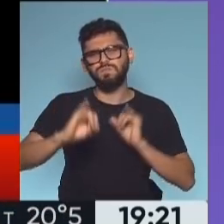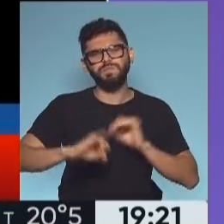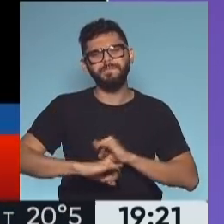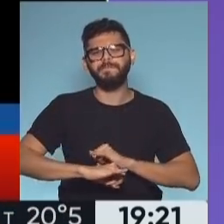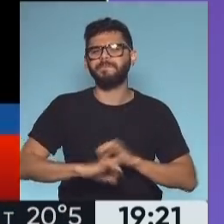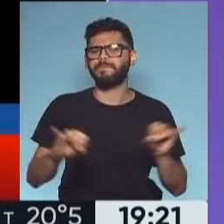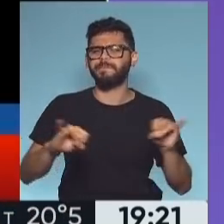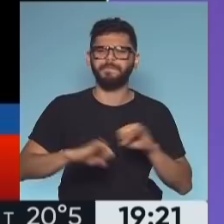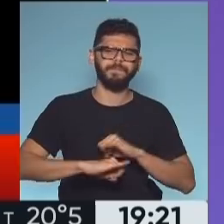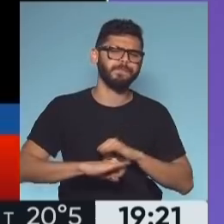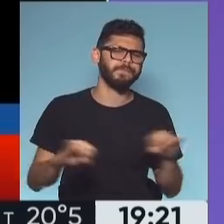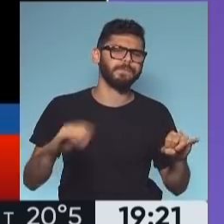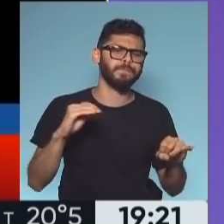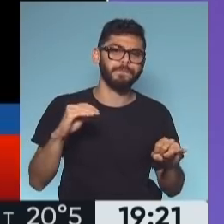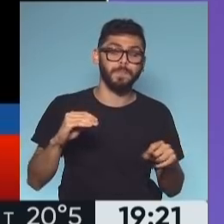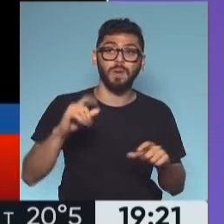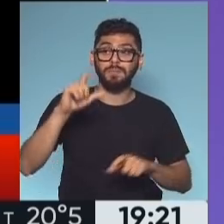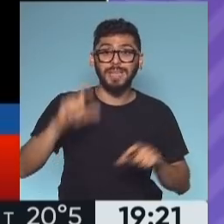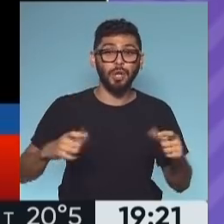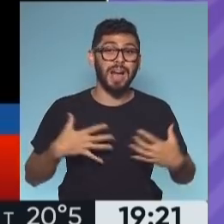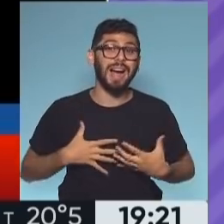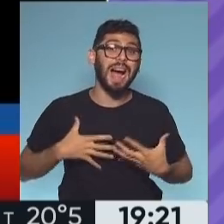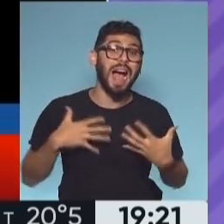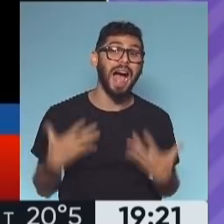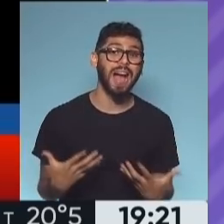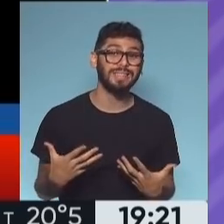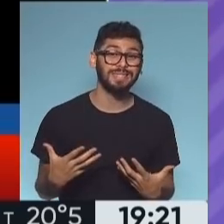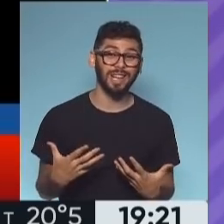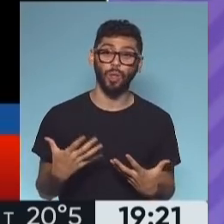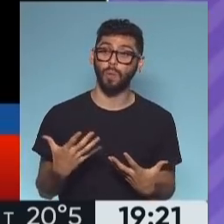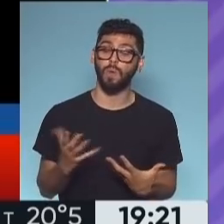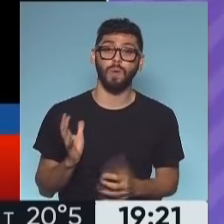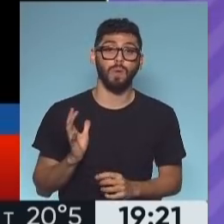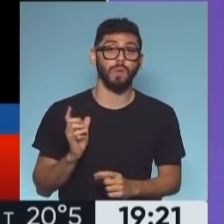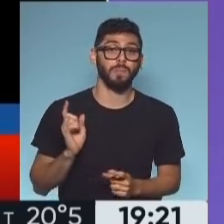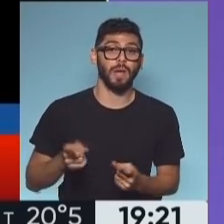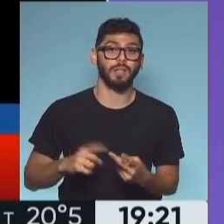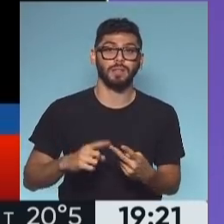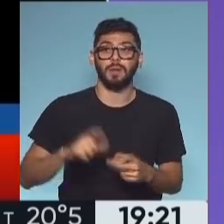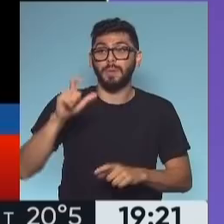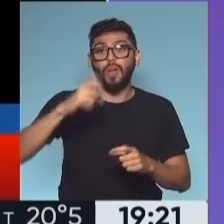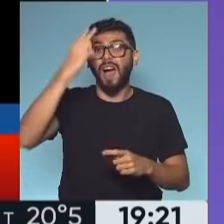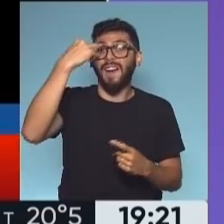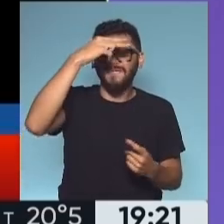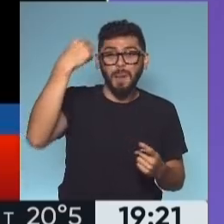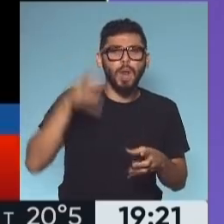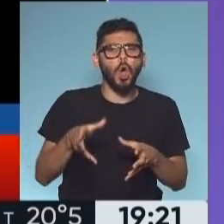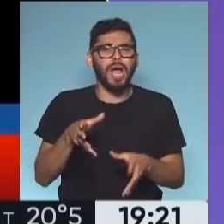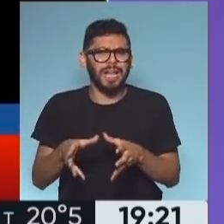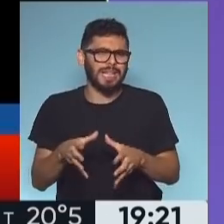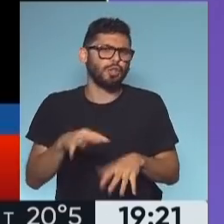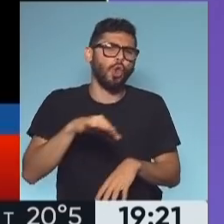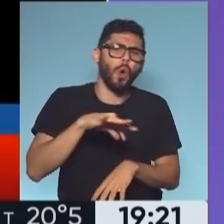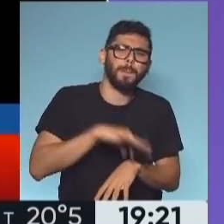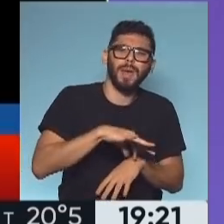el cansancio terminal, con la fatiga irreversible de enfermeras, kinesiólogos, médicos y